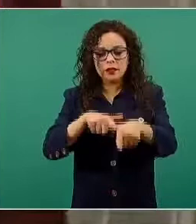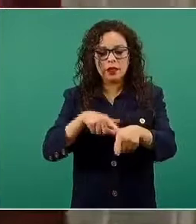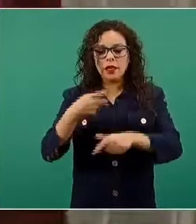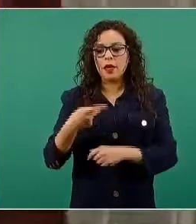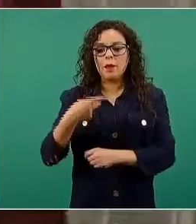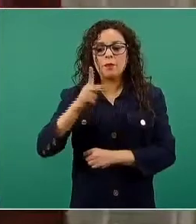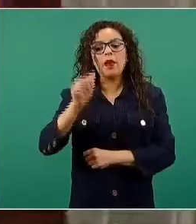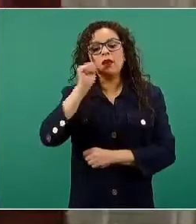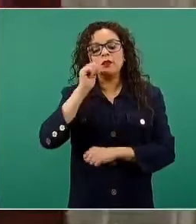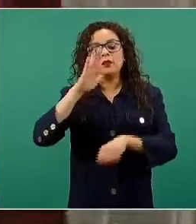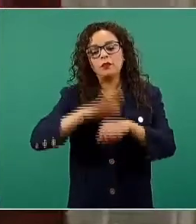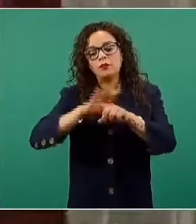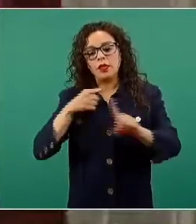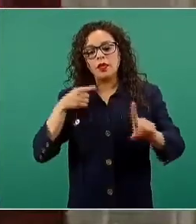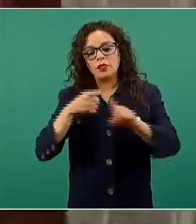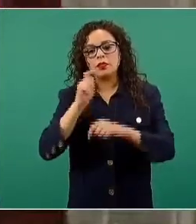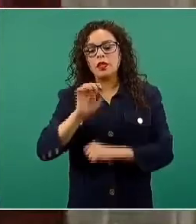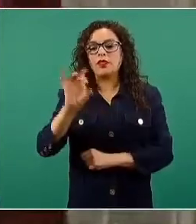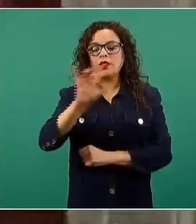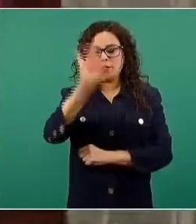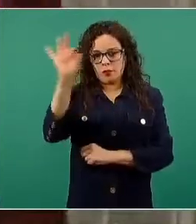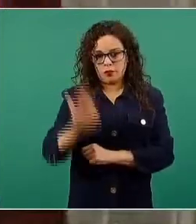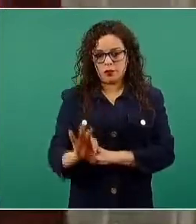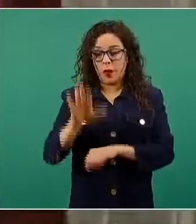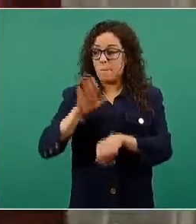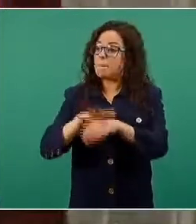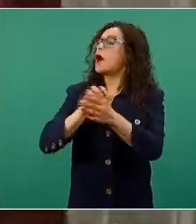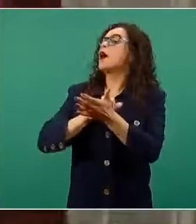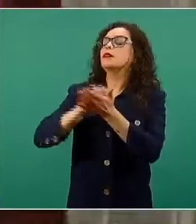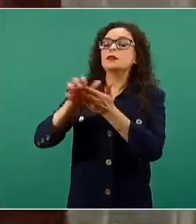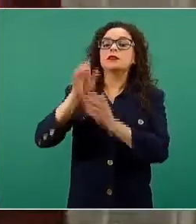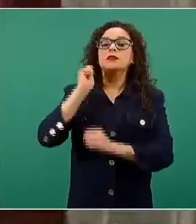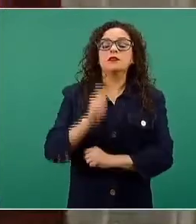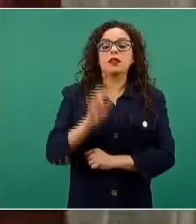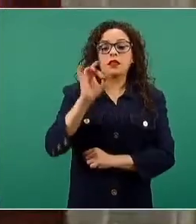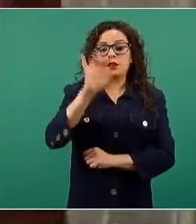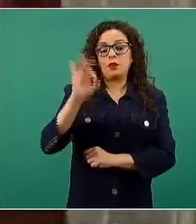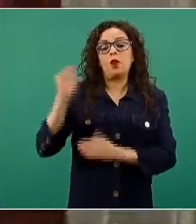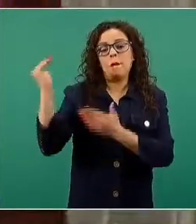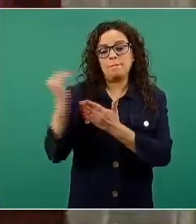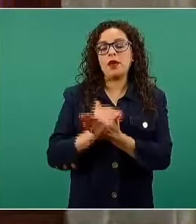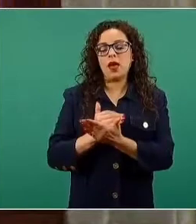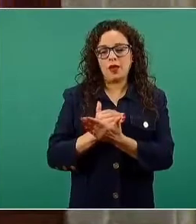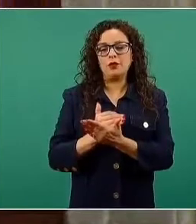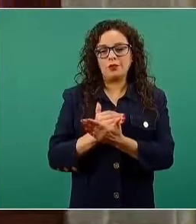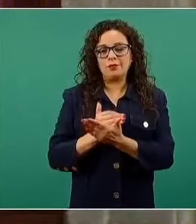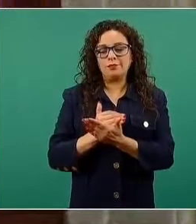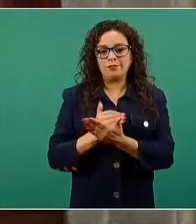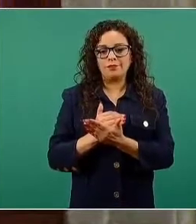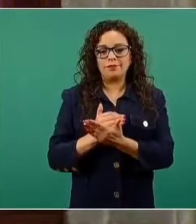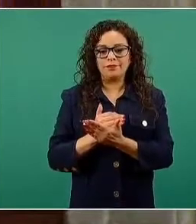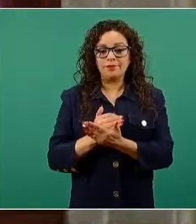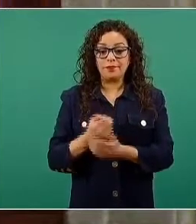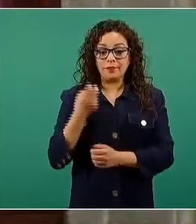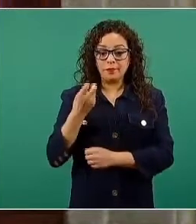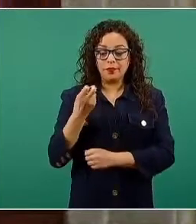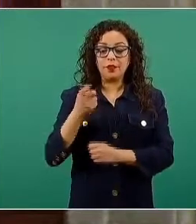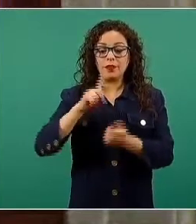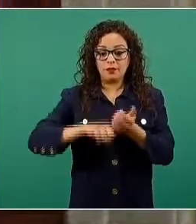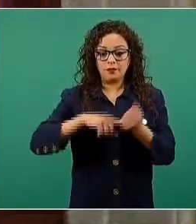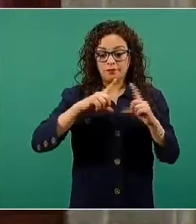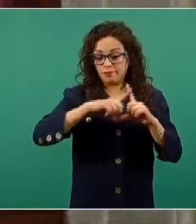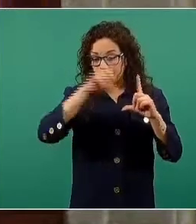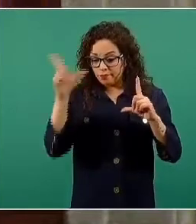pegadas más al rango del 30%. Y la gran mayoría menos del 30%, lo cual nos deja a nivel nacional